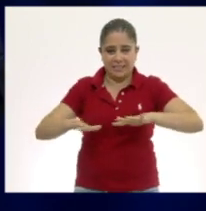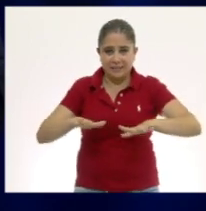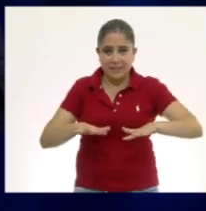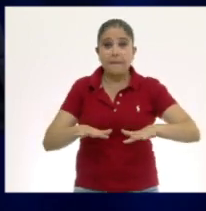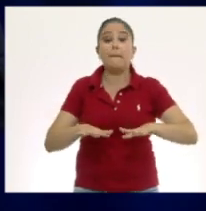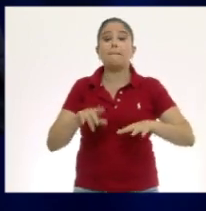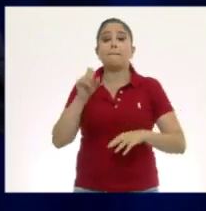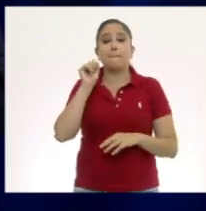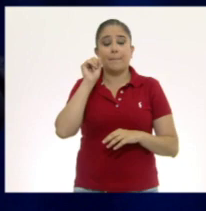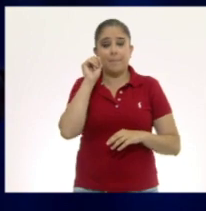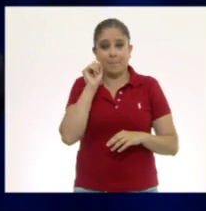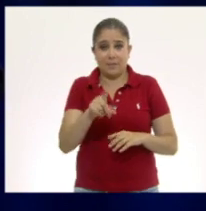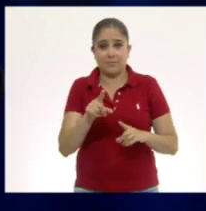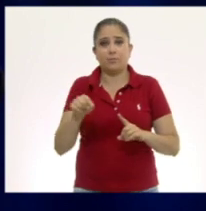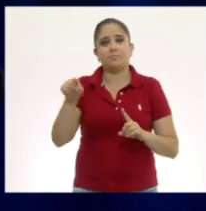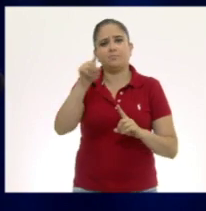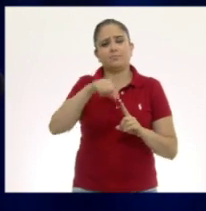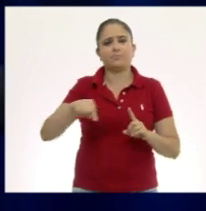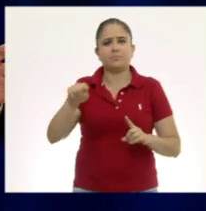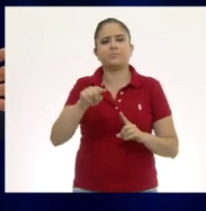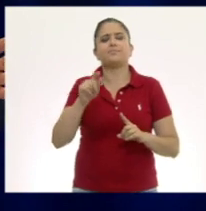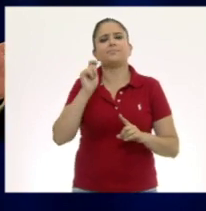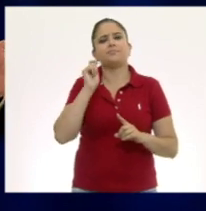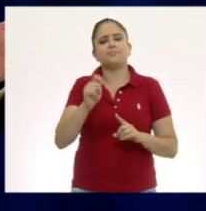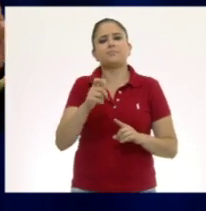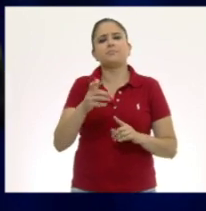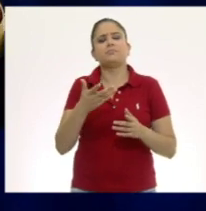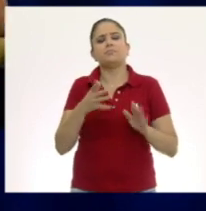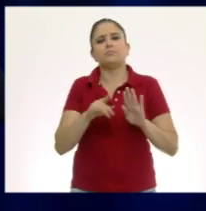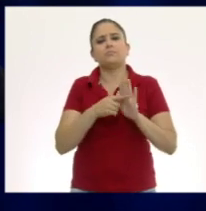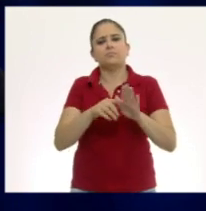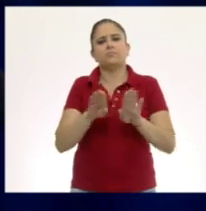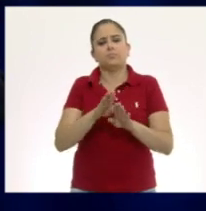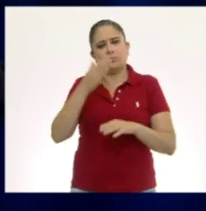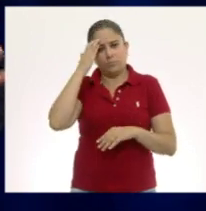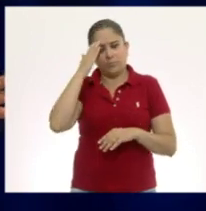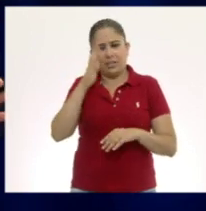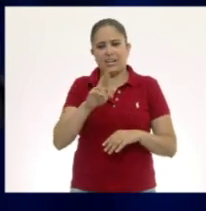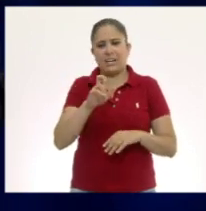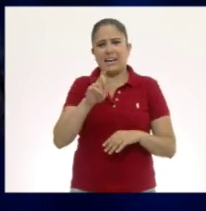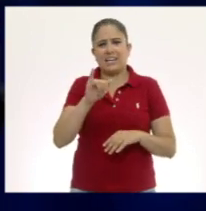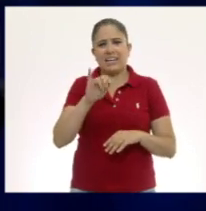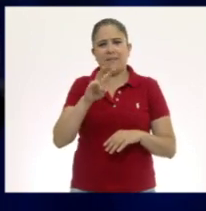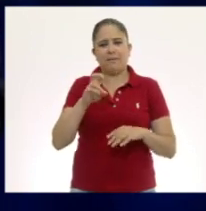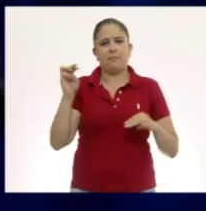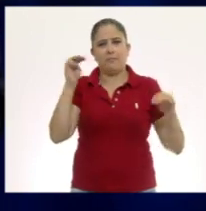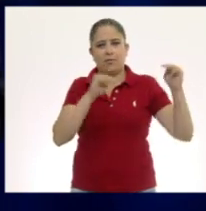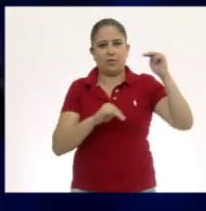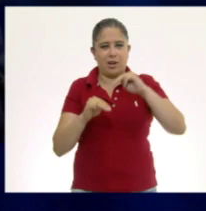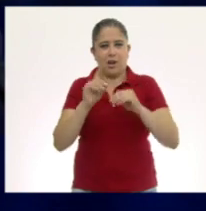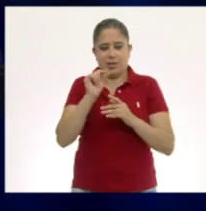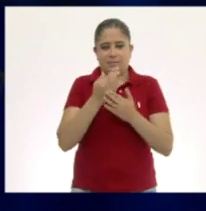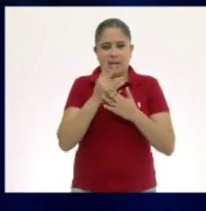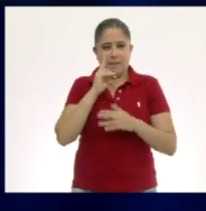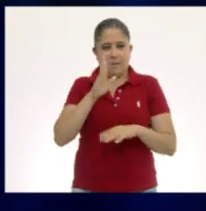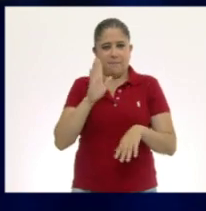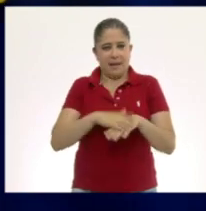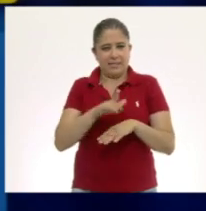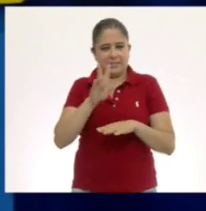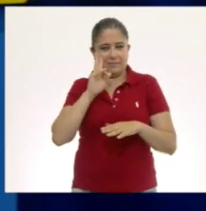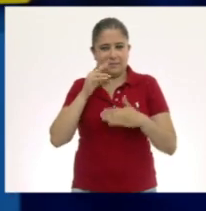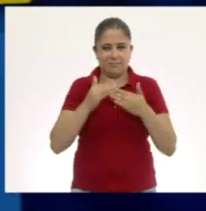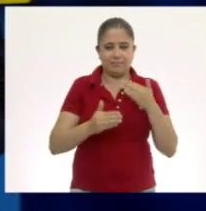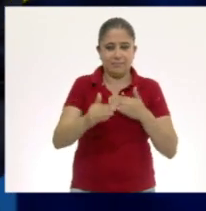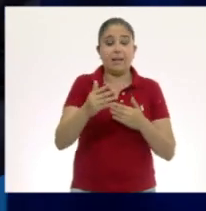también dan lugar a lo que también conocemos como el relieve. Y ahorita lo vamos a ver con más calma. Eso. Existen